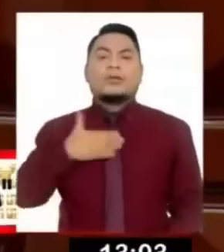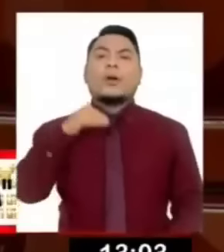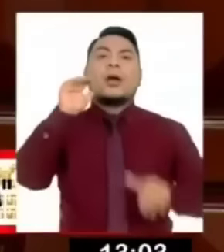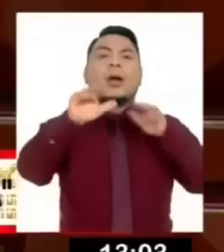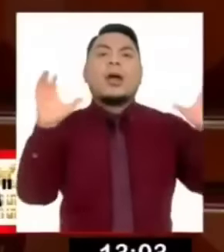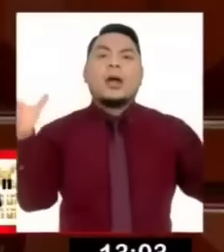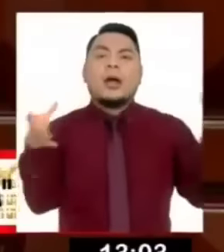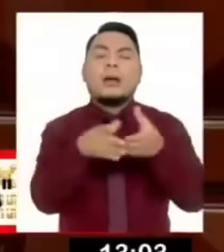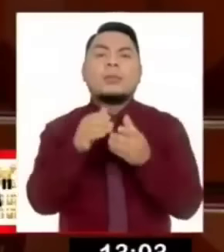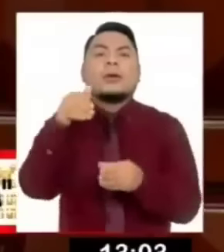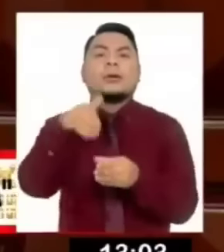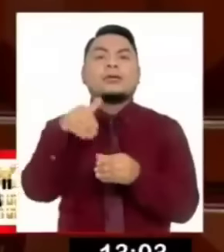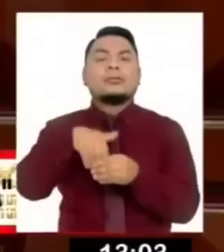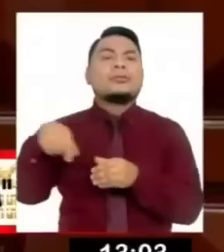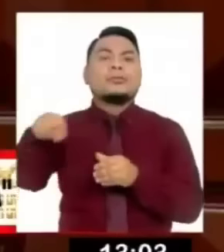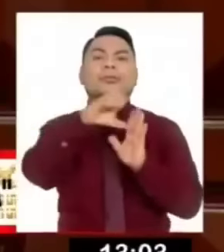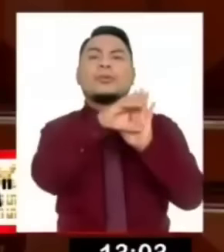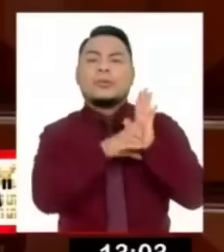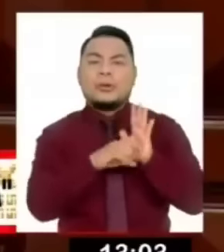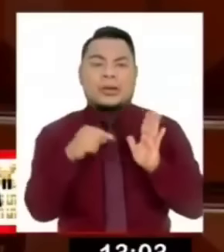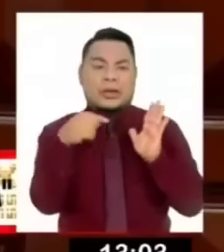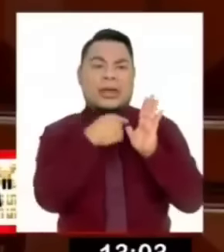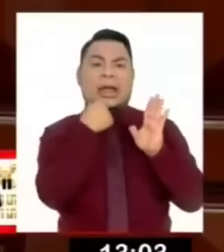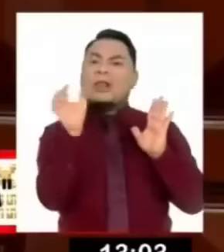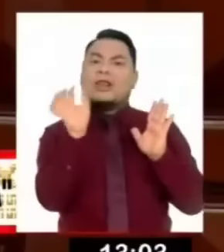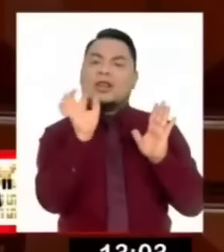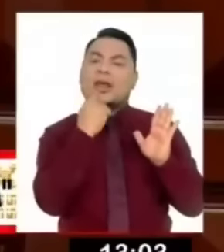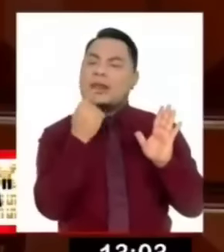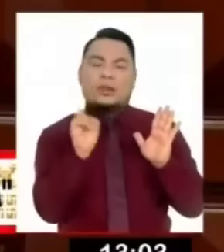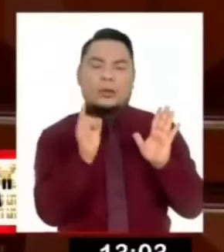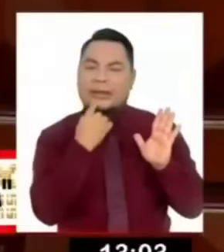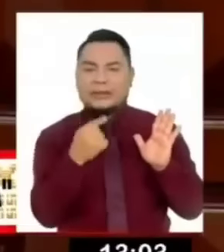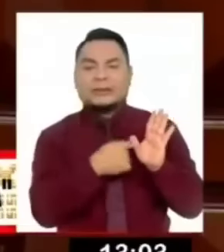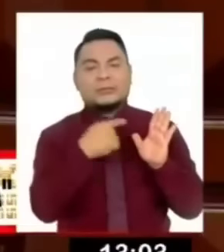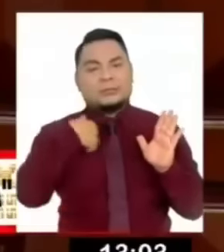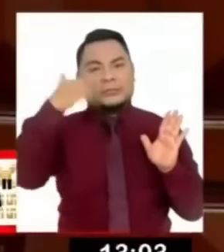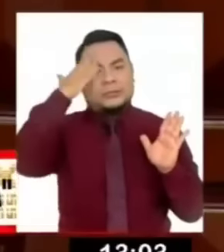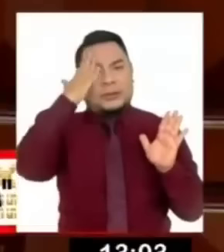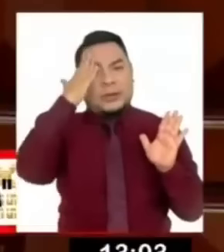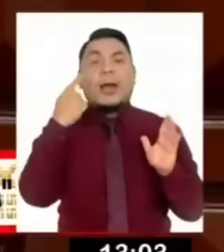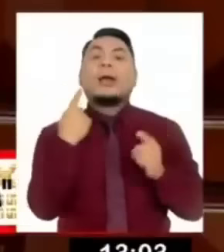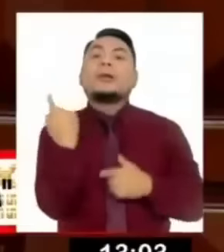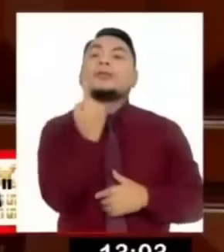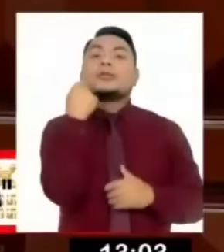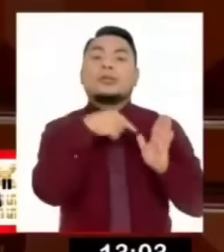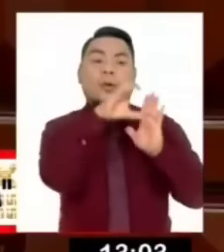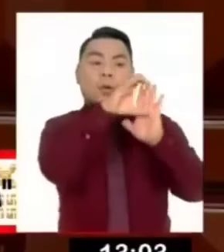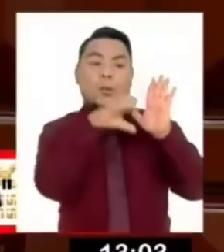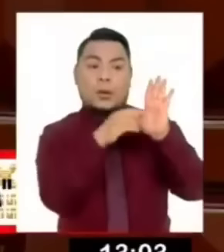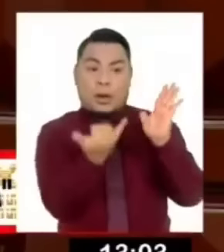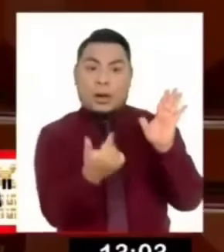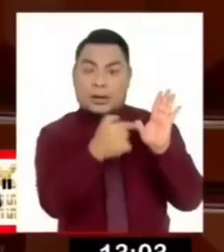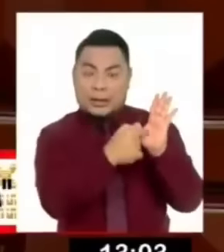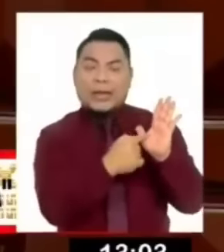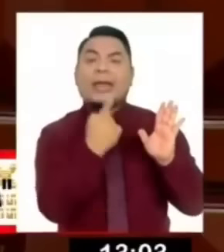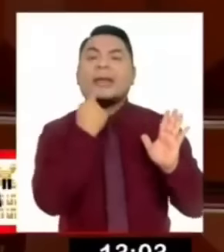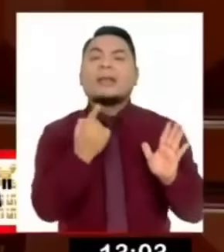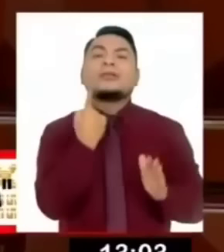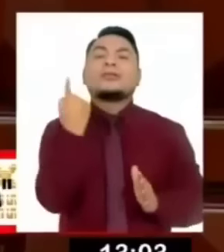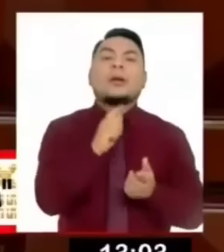convocar a un referéndum constituyente. Solo menciona la posibilidad la posibilidad, la